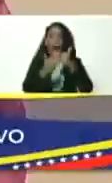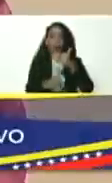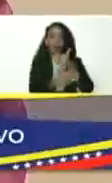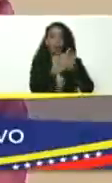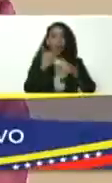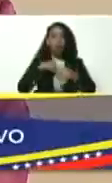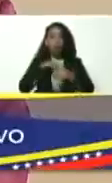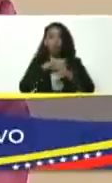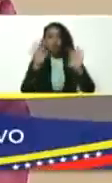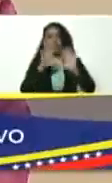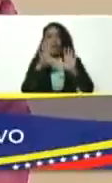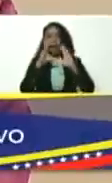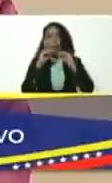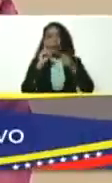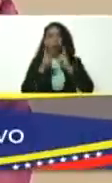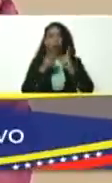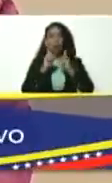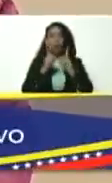planes